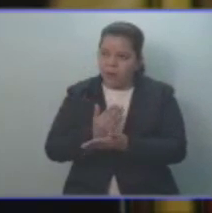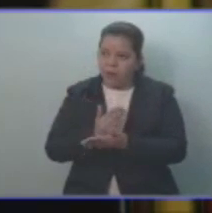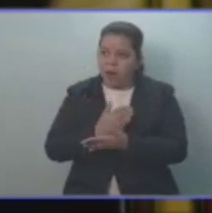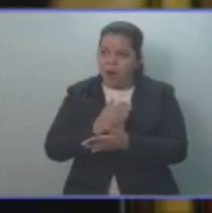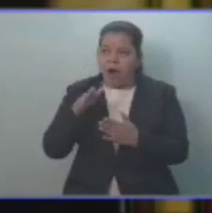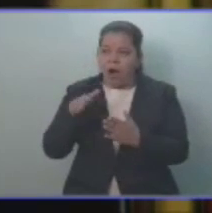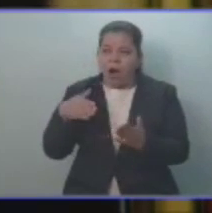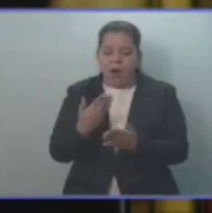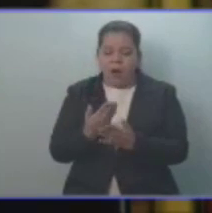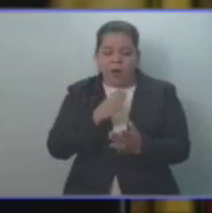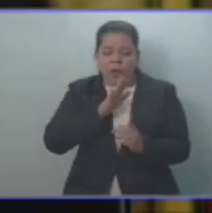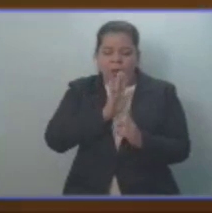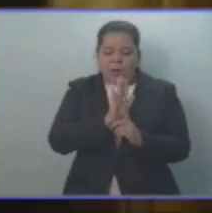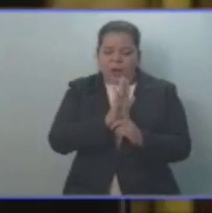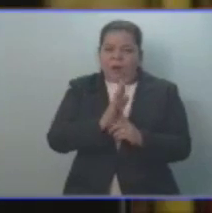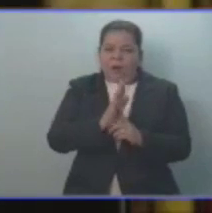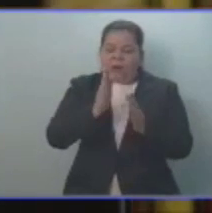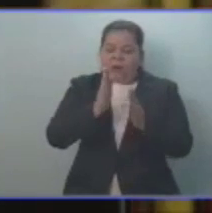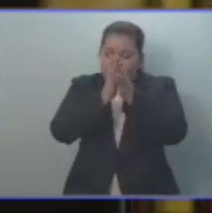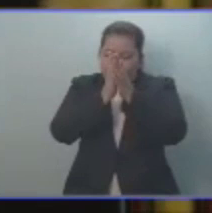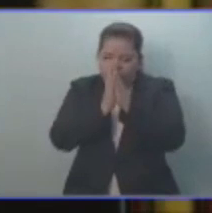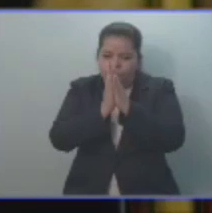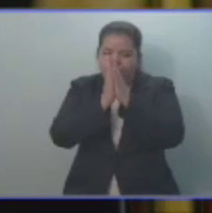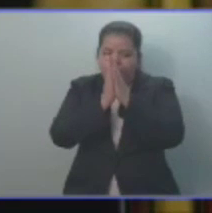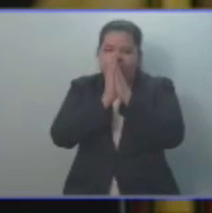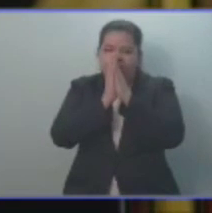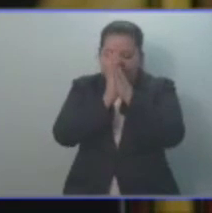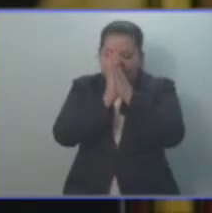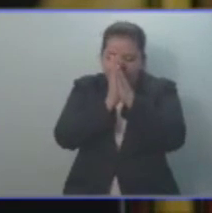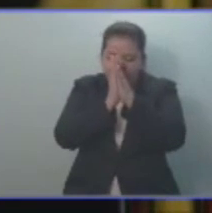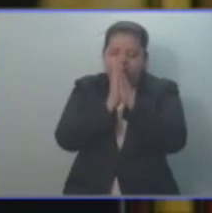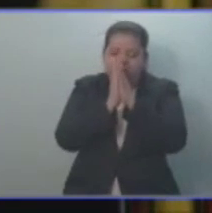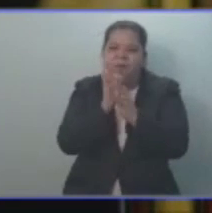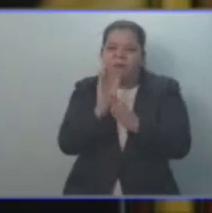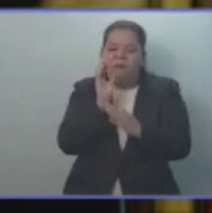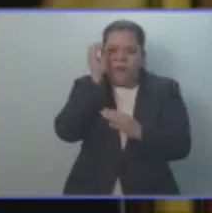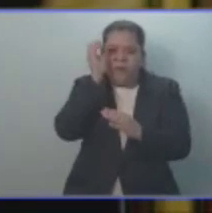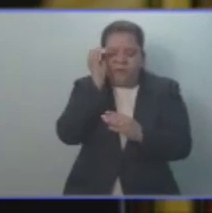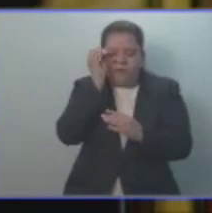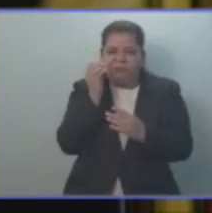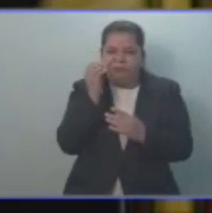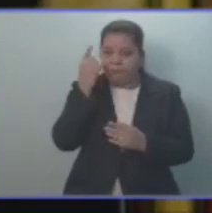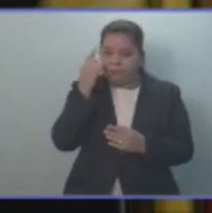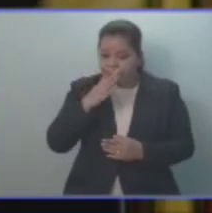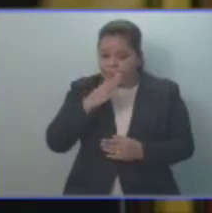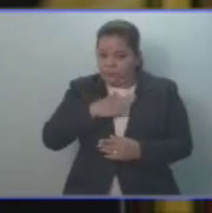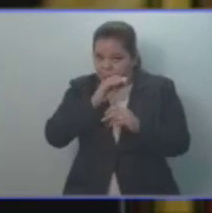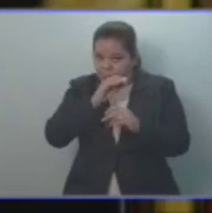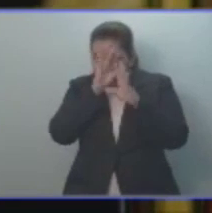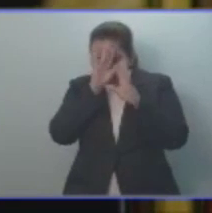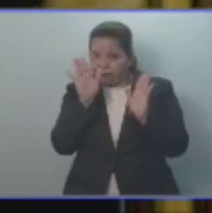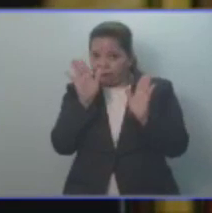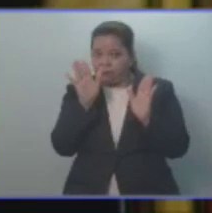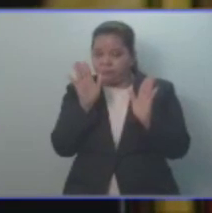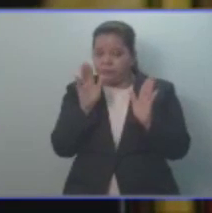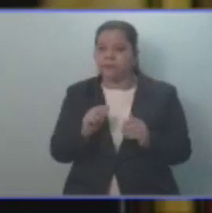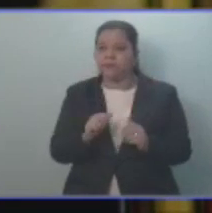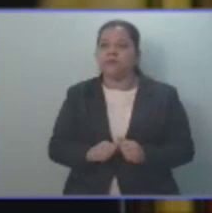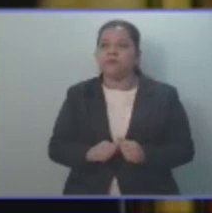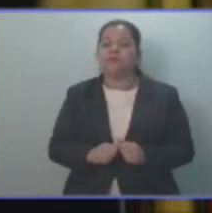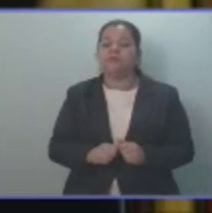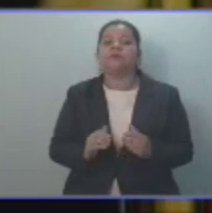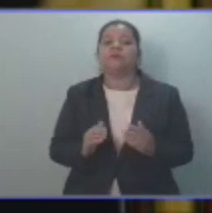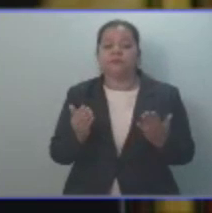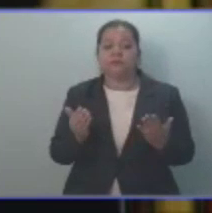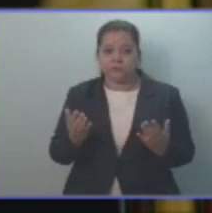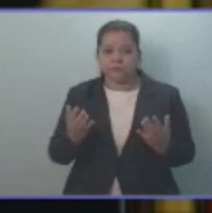todas sus homilías y de su postura. Lo que a mí sí me queda claro es